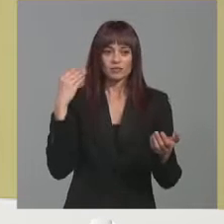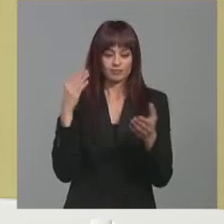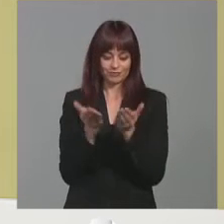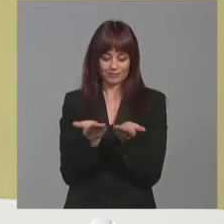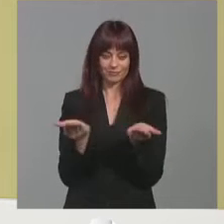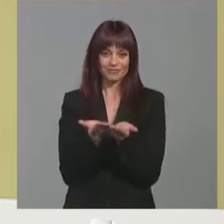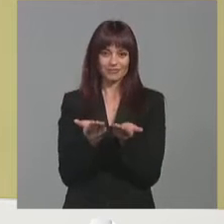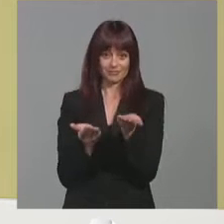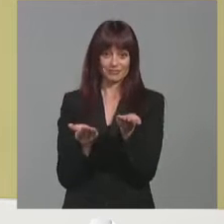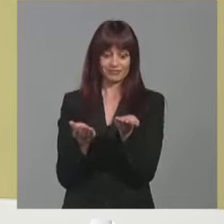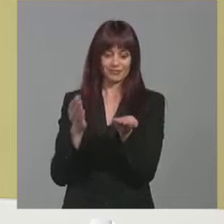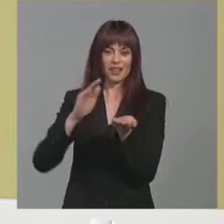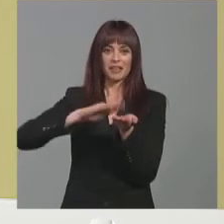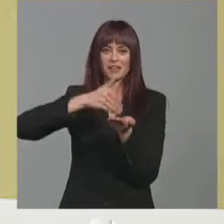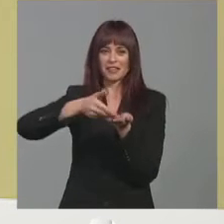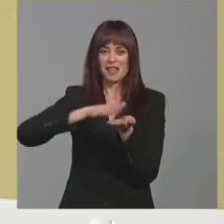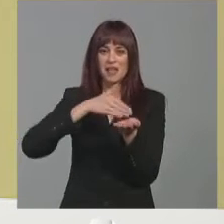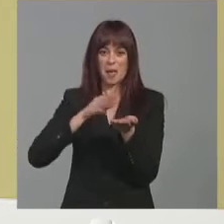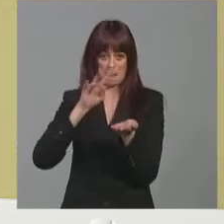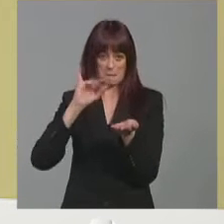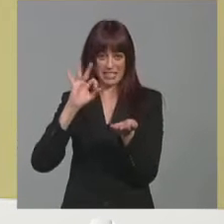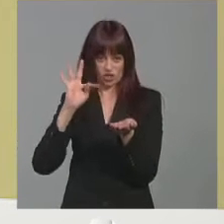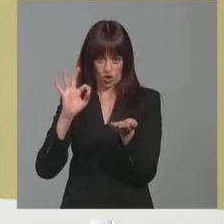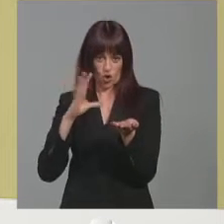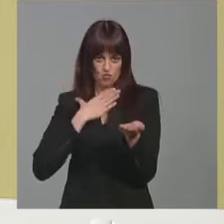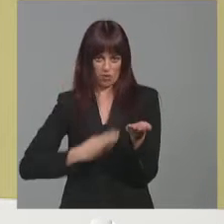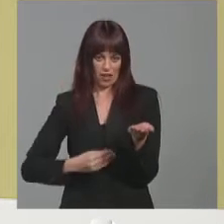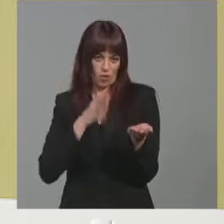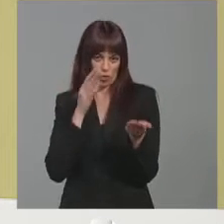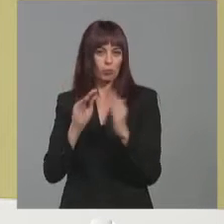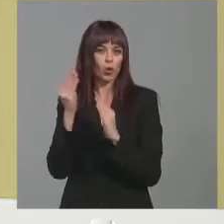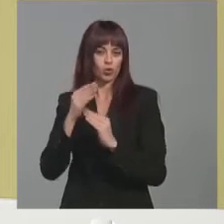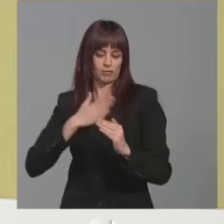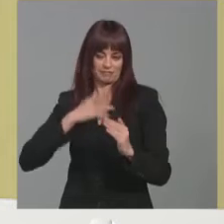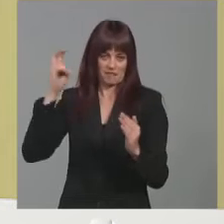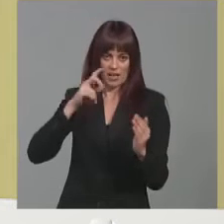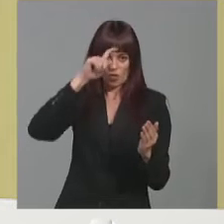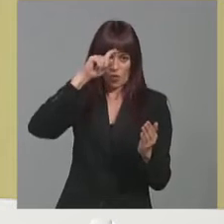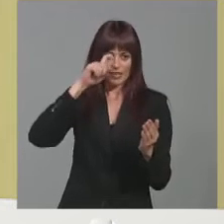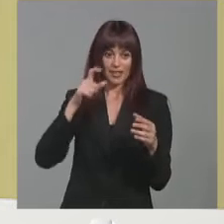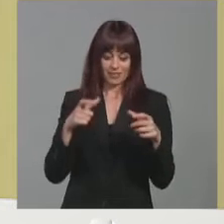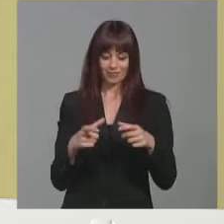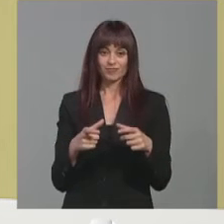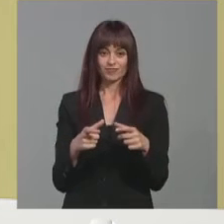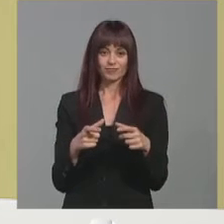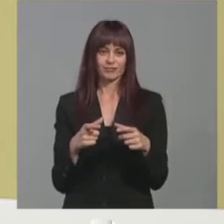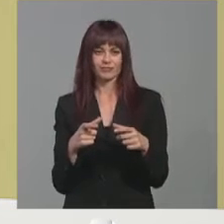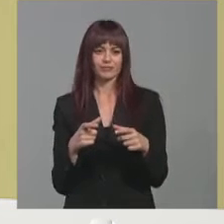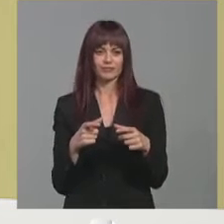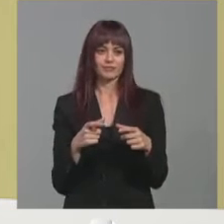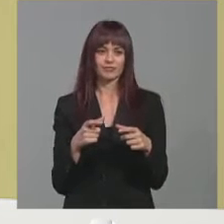invertido lleva un pisto murciano con esos maravillosos productos de la huerta y sobre ella ese guiño que hemos hecho también